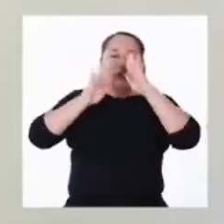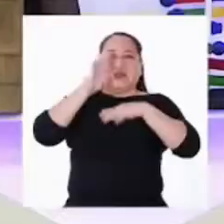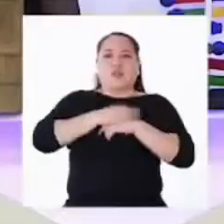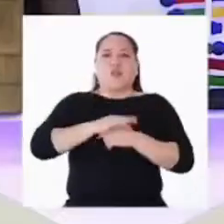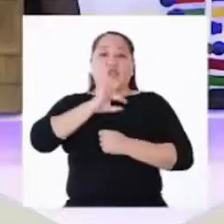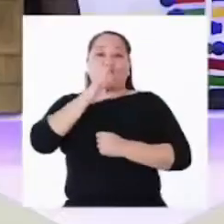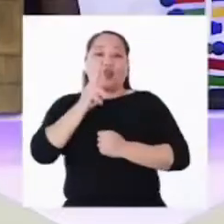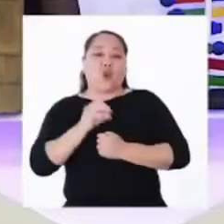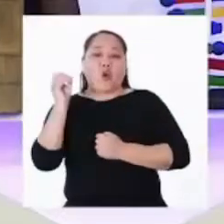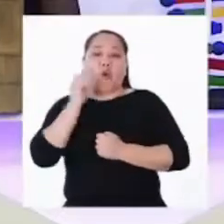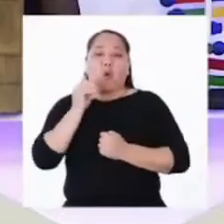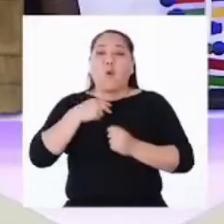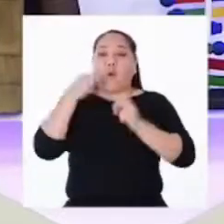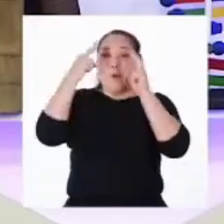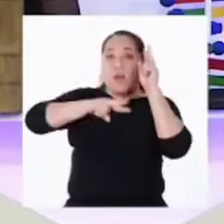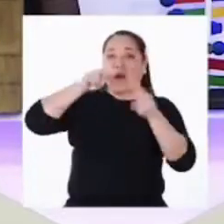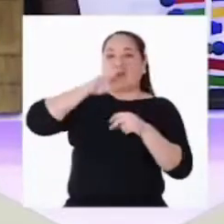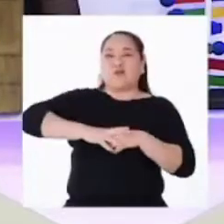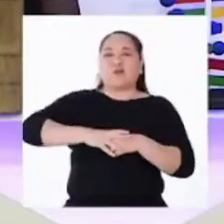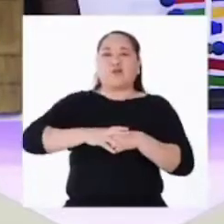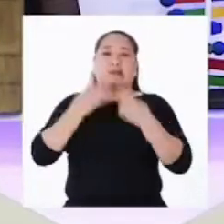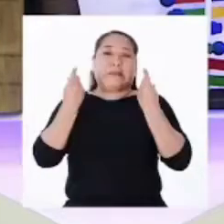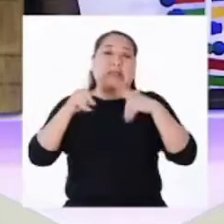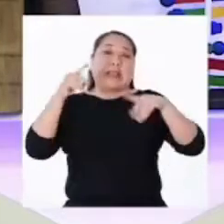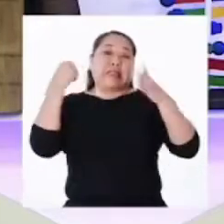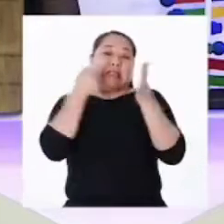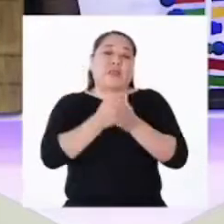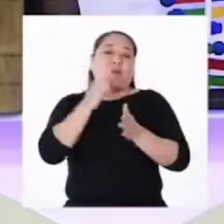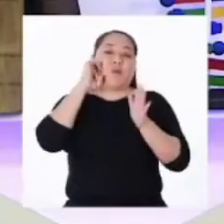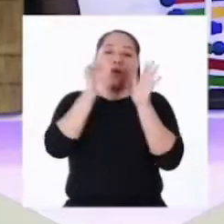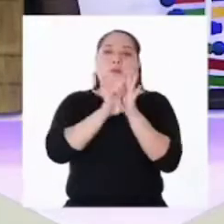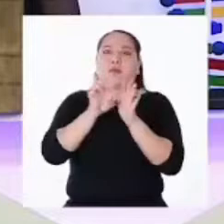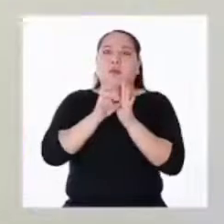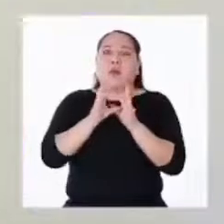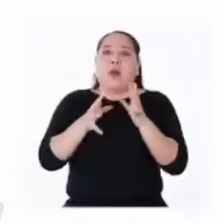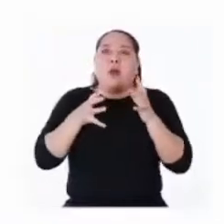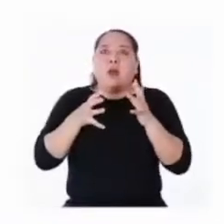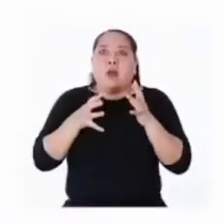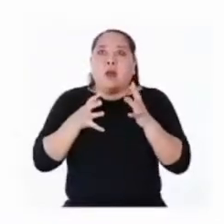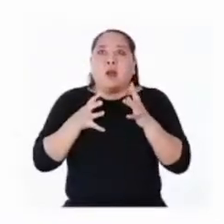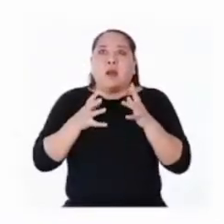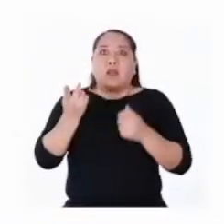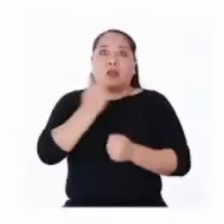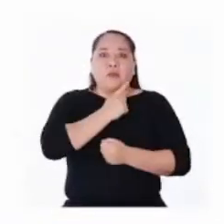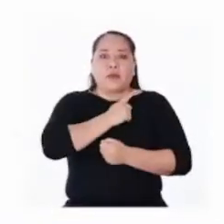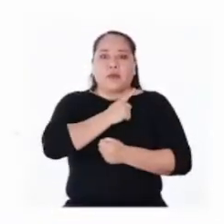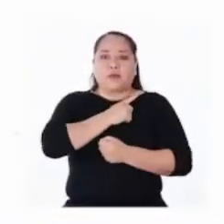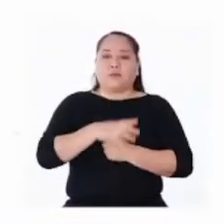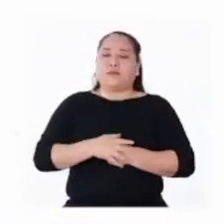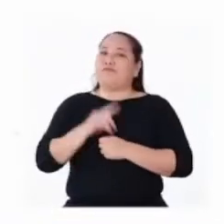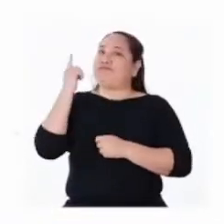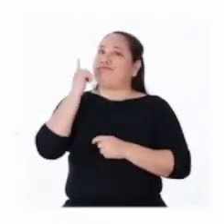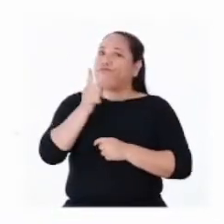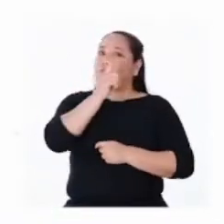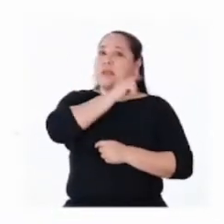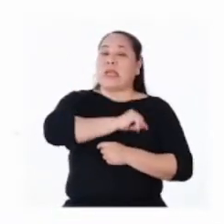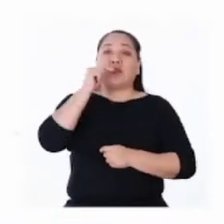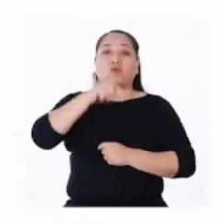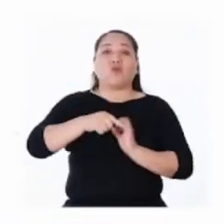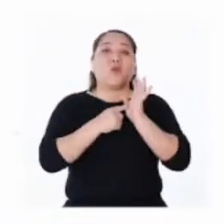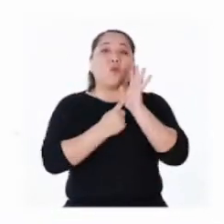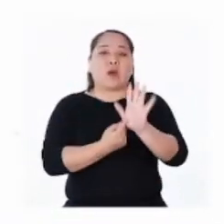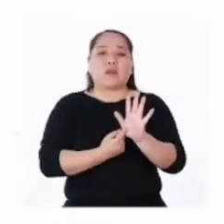miedo. Pero esa es una expresión, no una consecuencia real, ¿no? Sí y no.